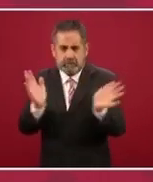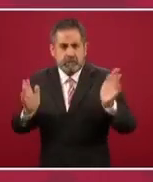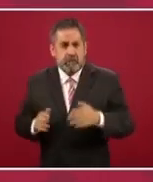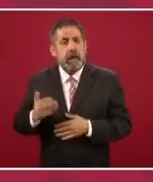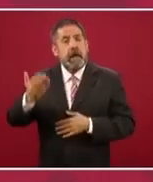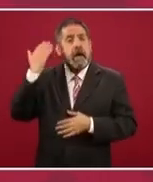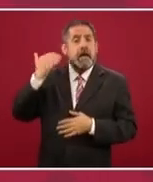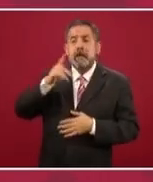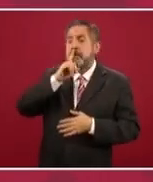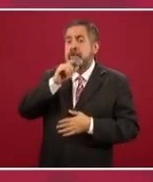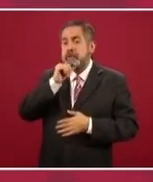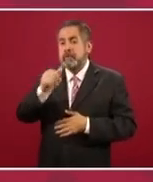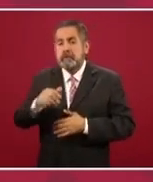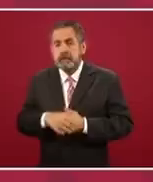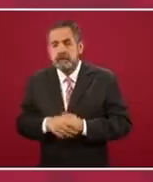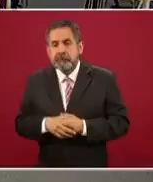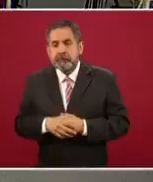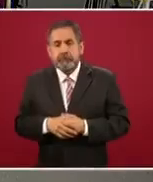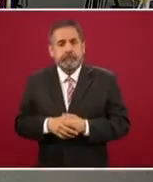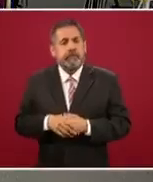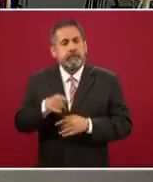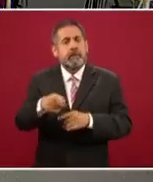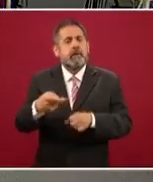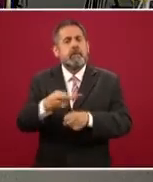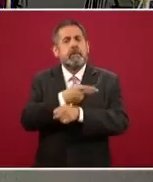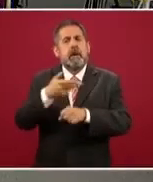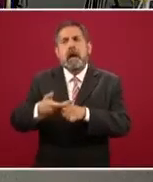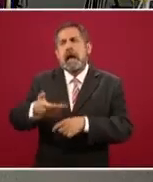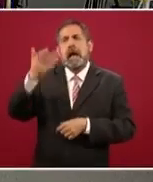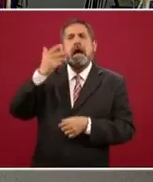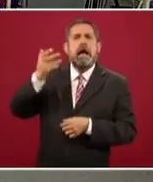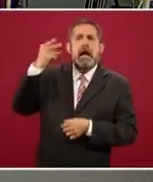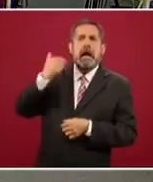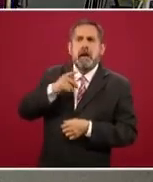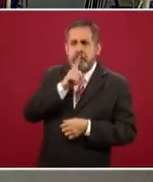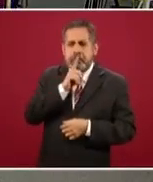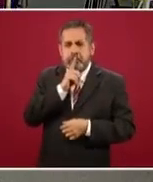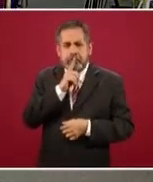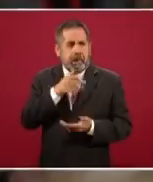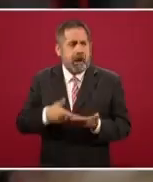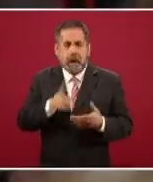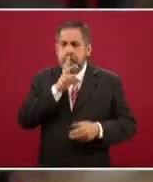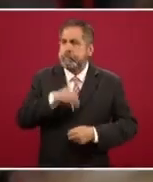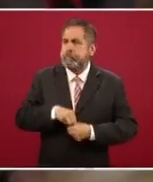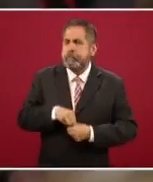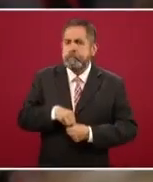antes, porque si todo eso sucedió, ¿por qué hasta ahora